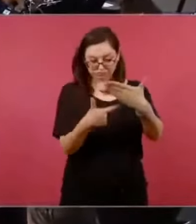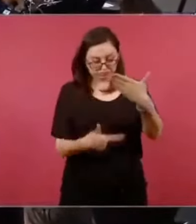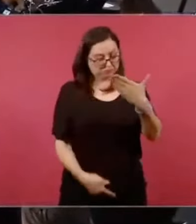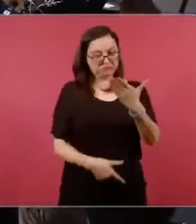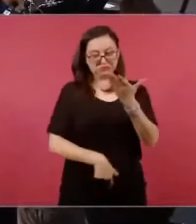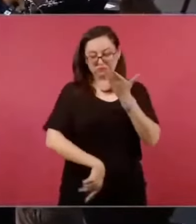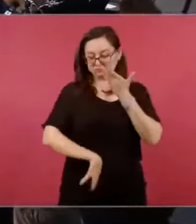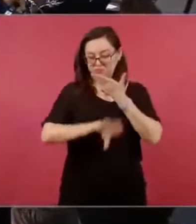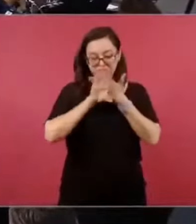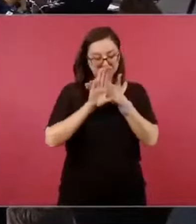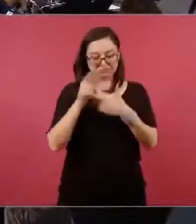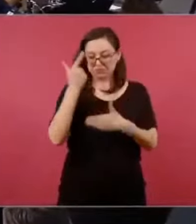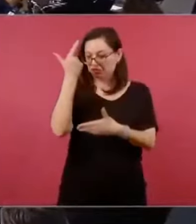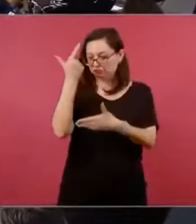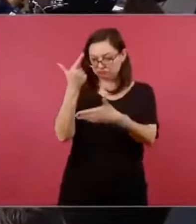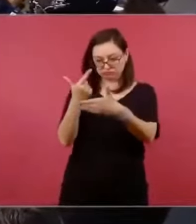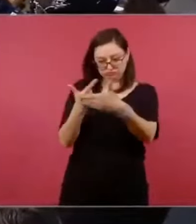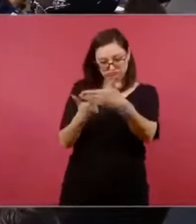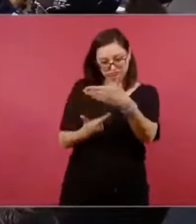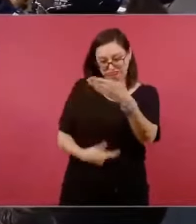que sean